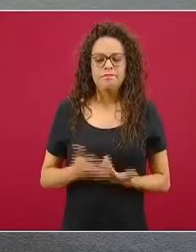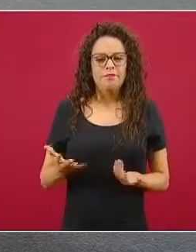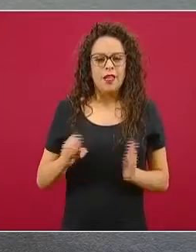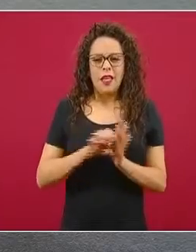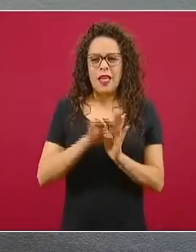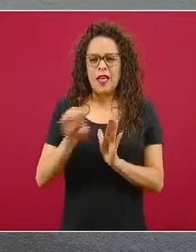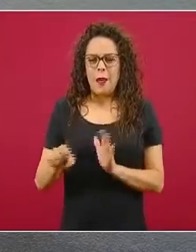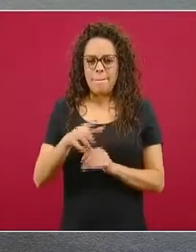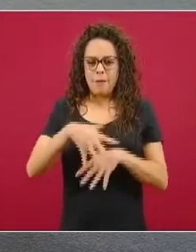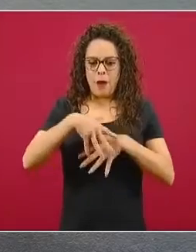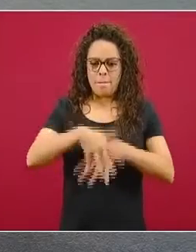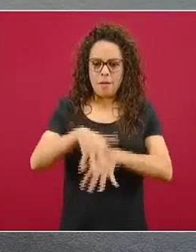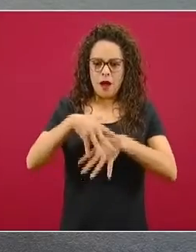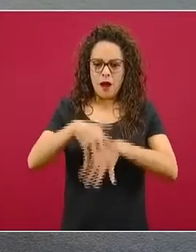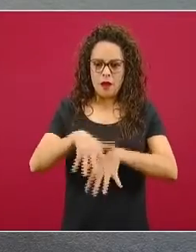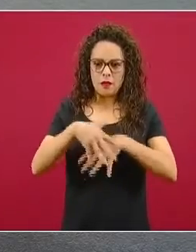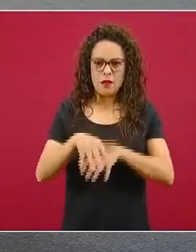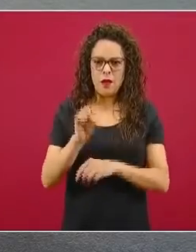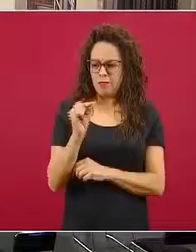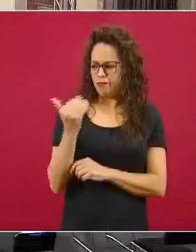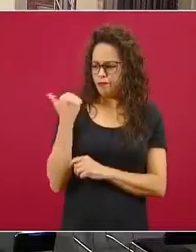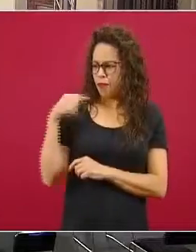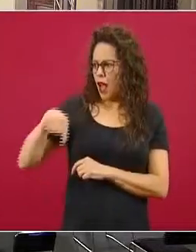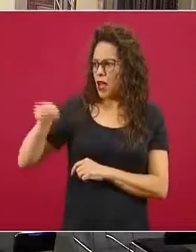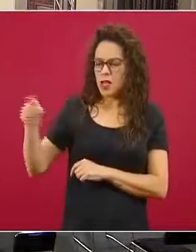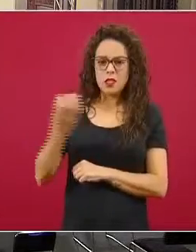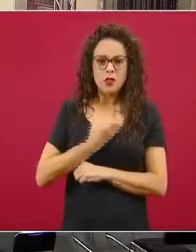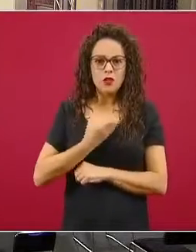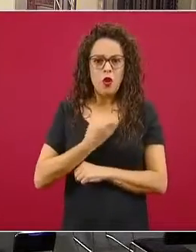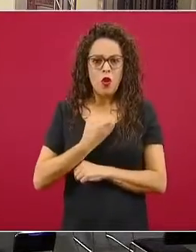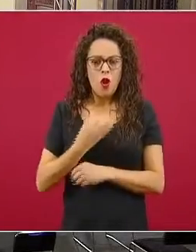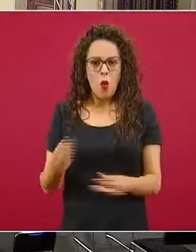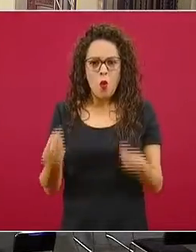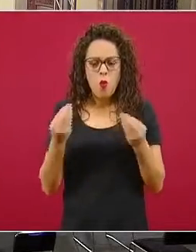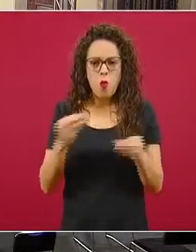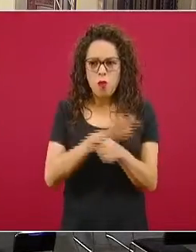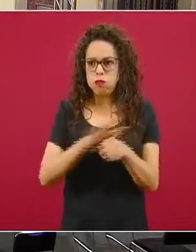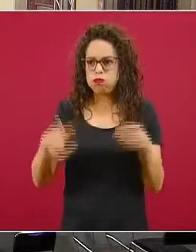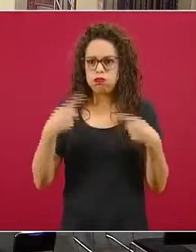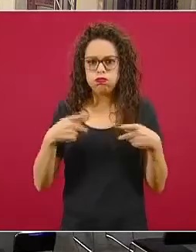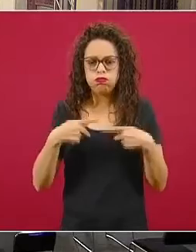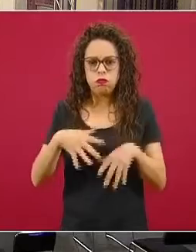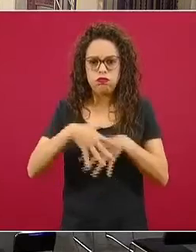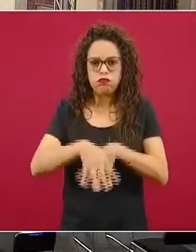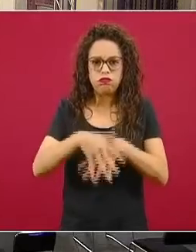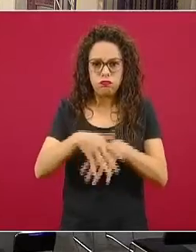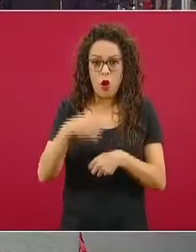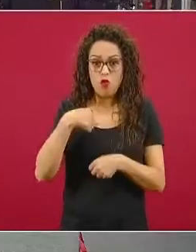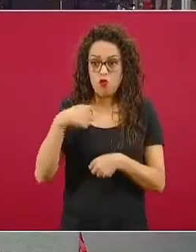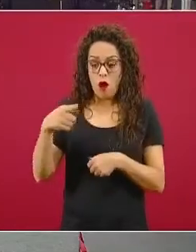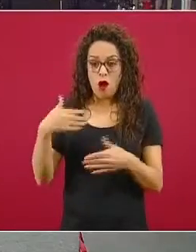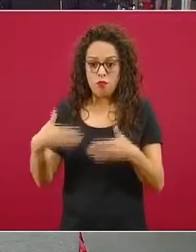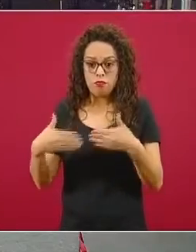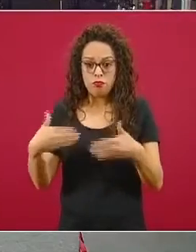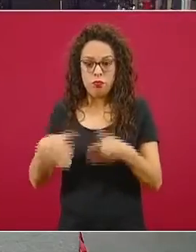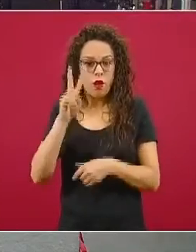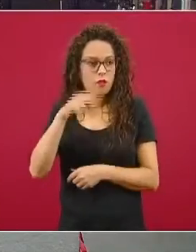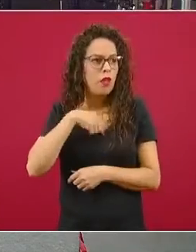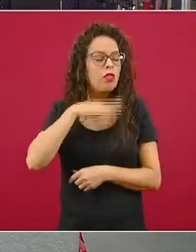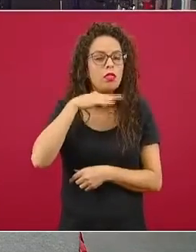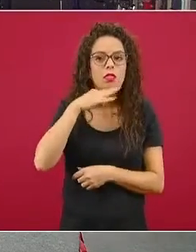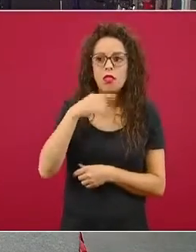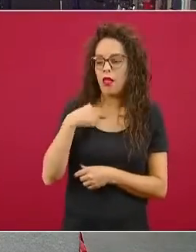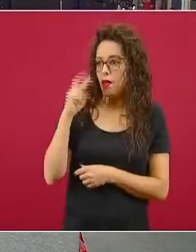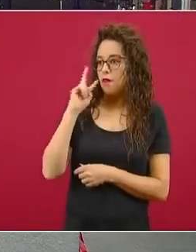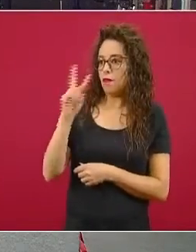por ejemplo, hace rato una marcha, el Zócalo lleno, entonces uno pasa por ahí, yo pasé por ahí descuidadamente y de